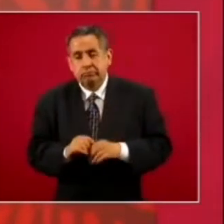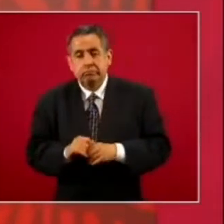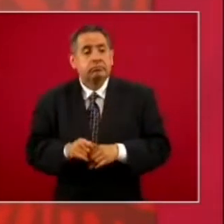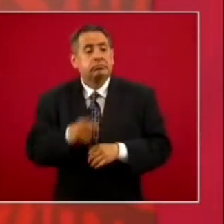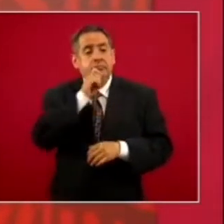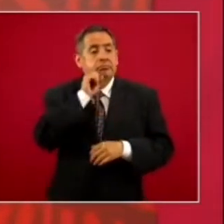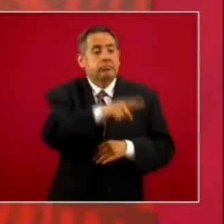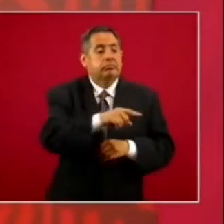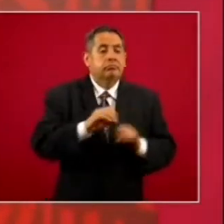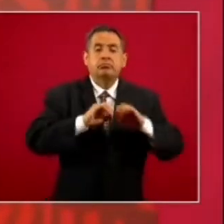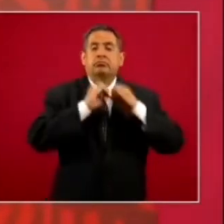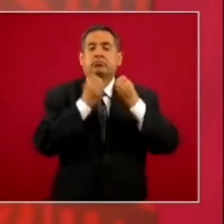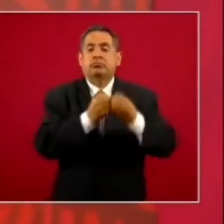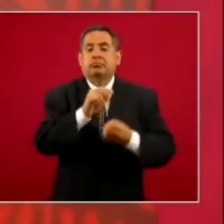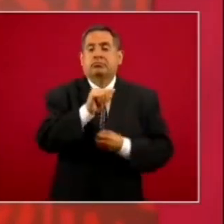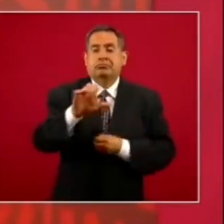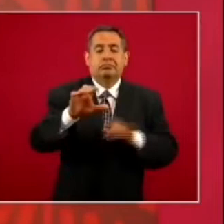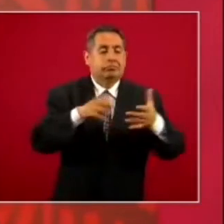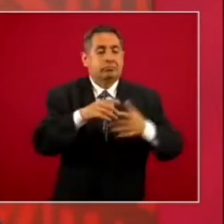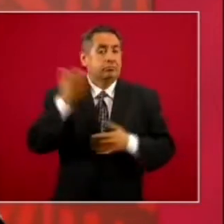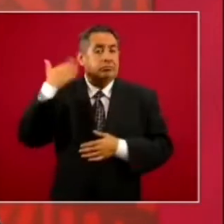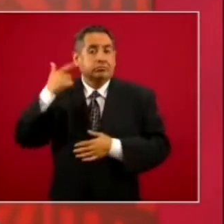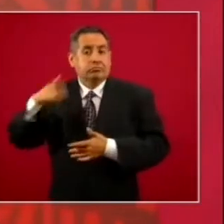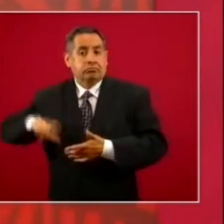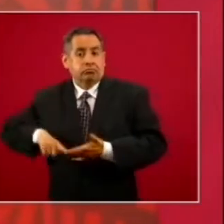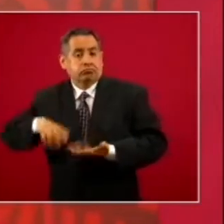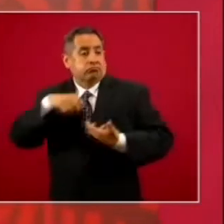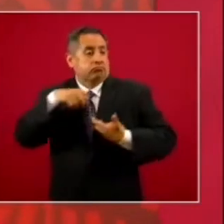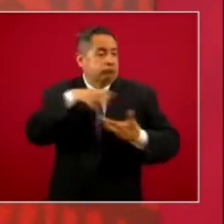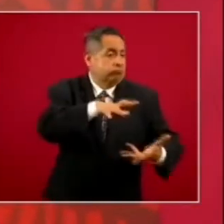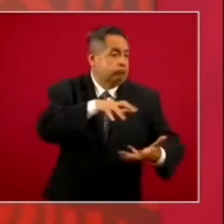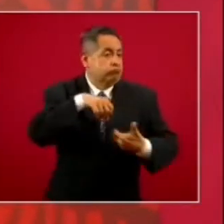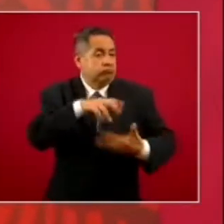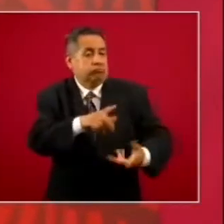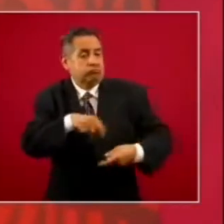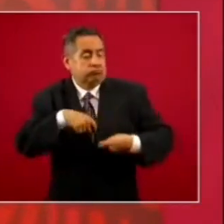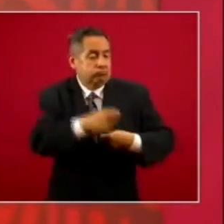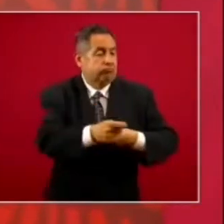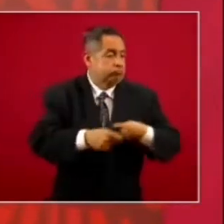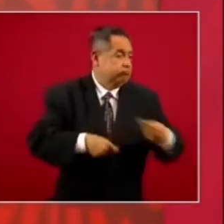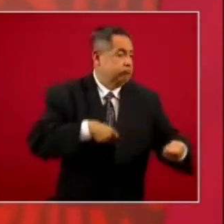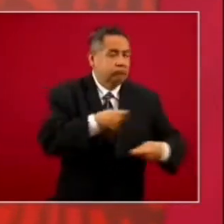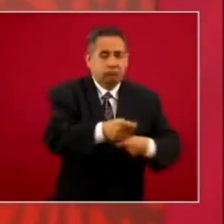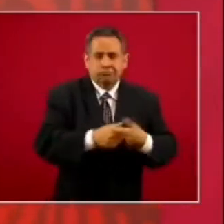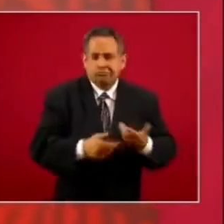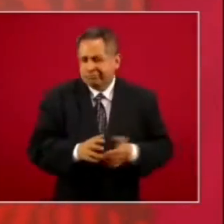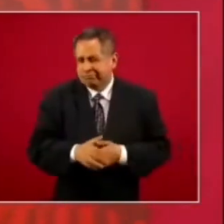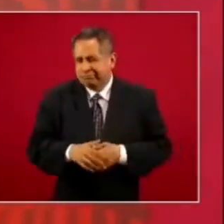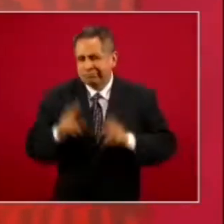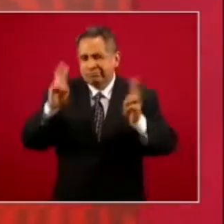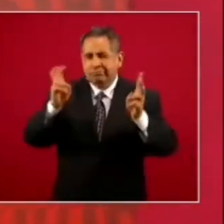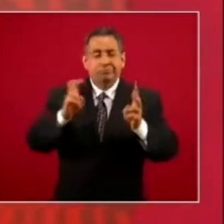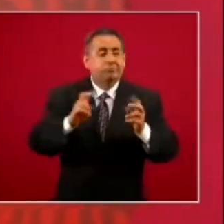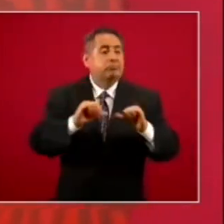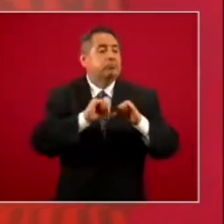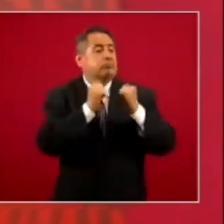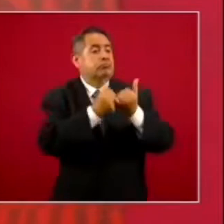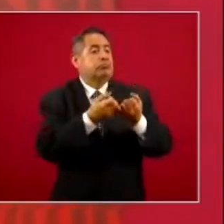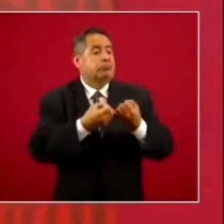las organizaciones no gubernamentales que recibían dinero, las llamadas organizaciones